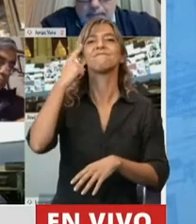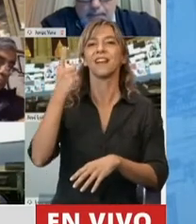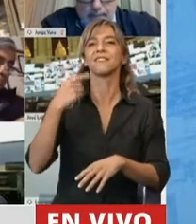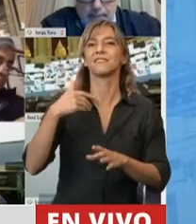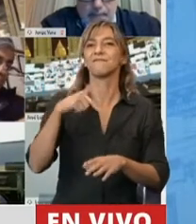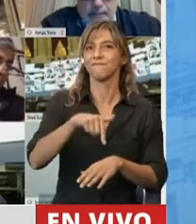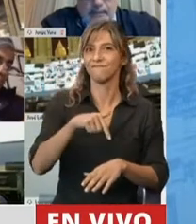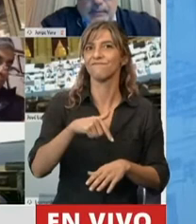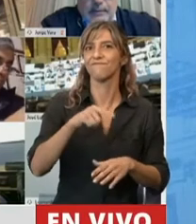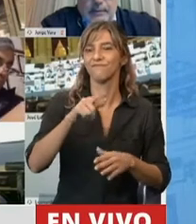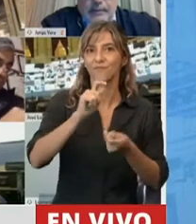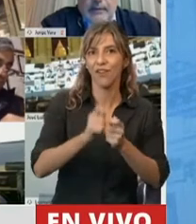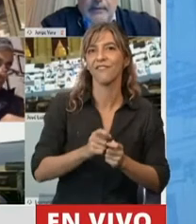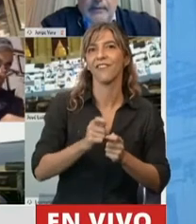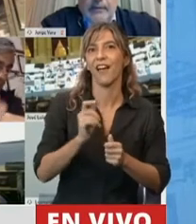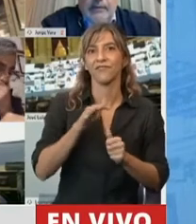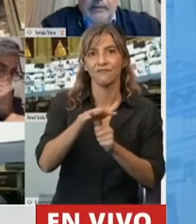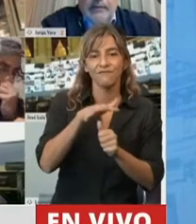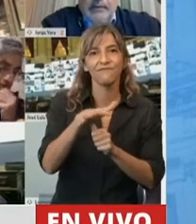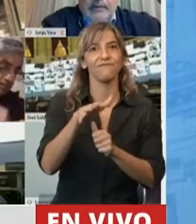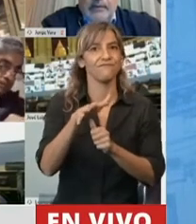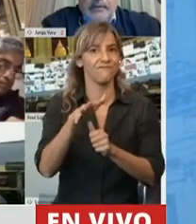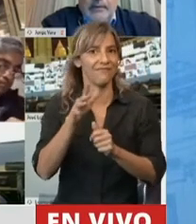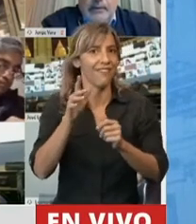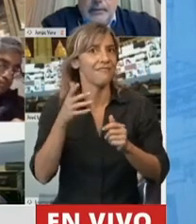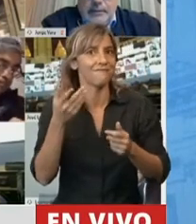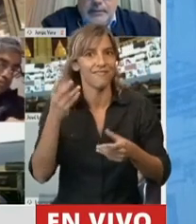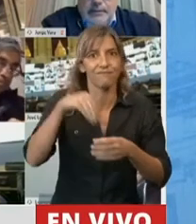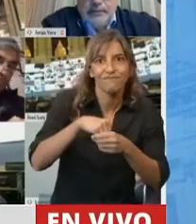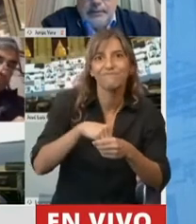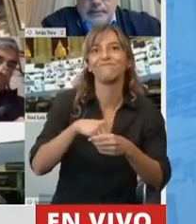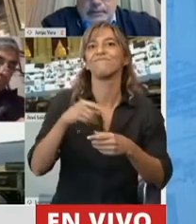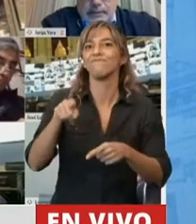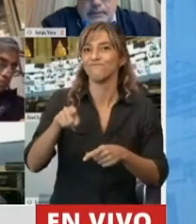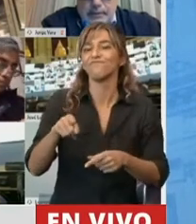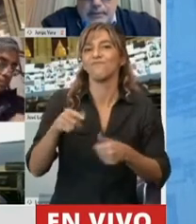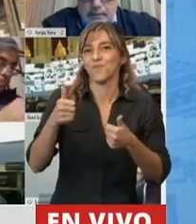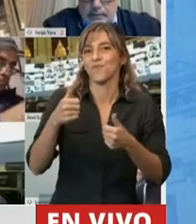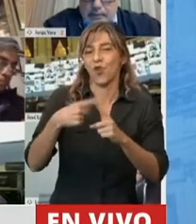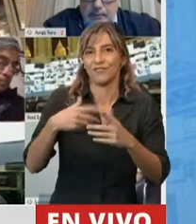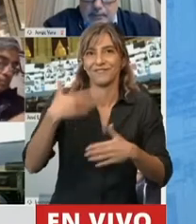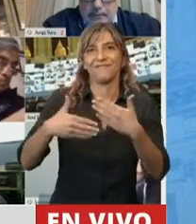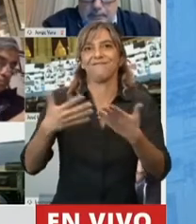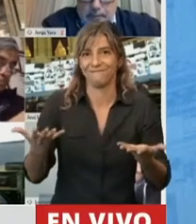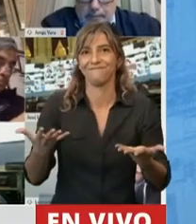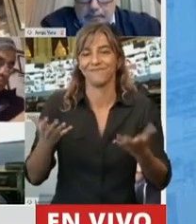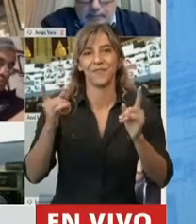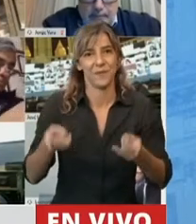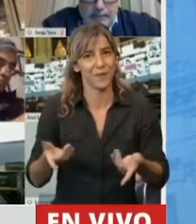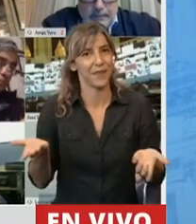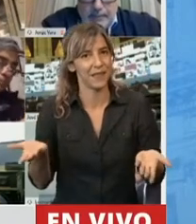de género. Haciendo un recuento del conocimiento, de la economía del conocimiento,